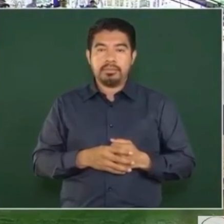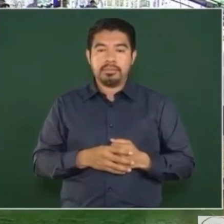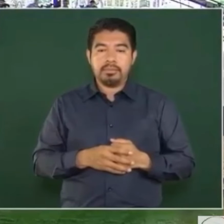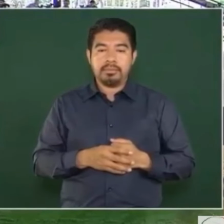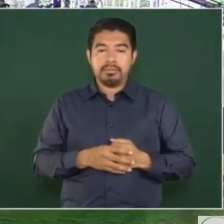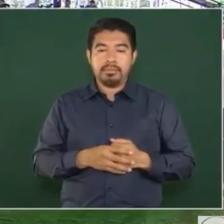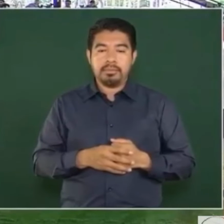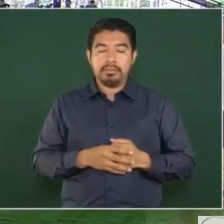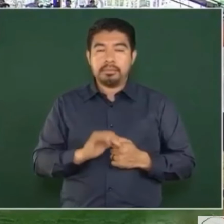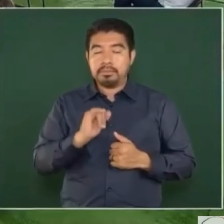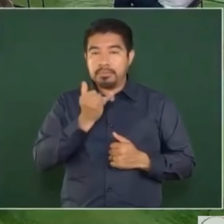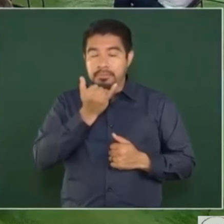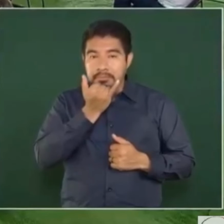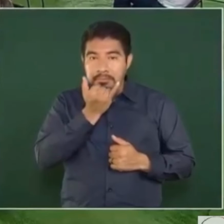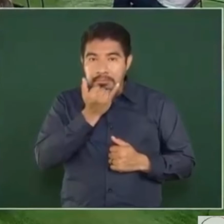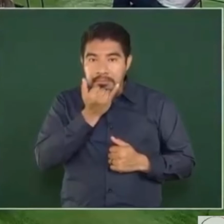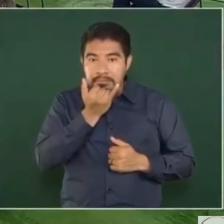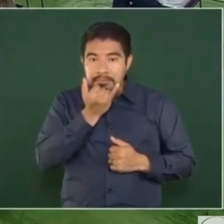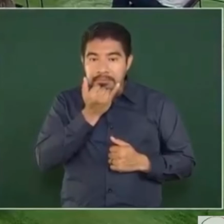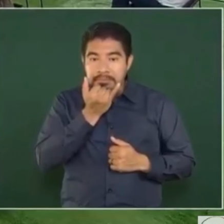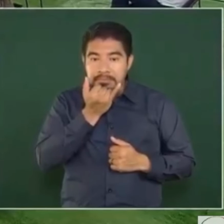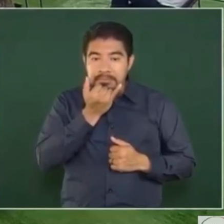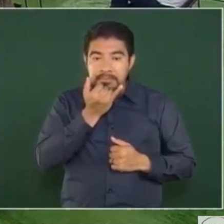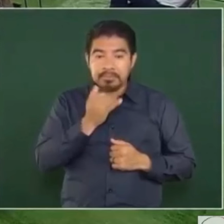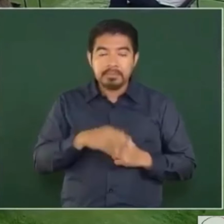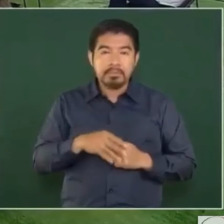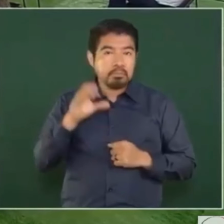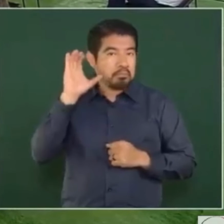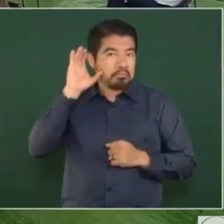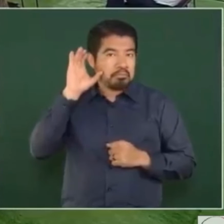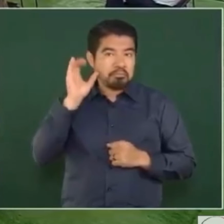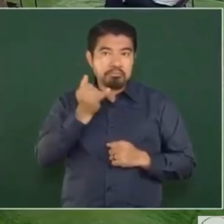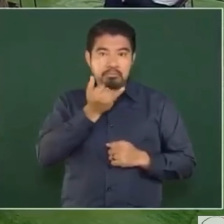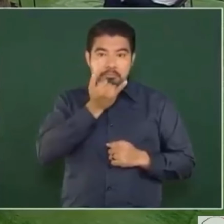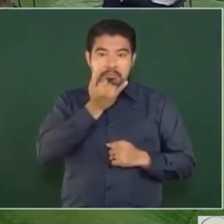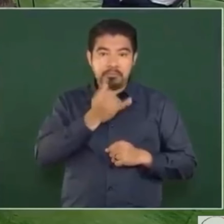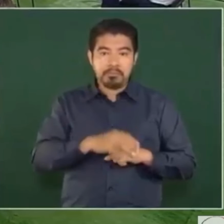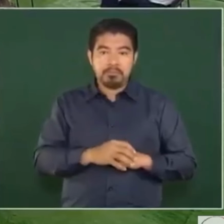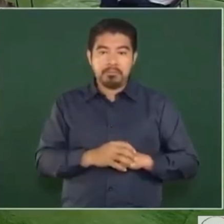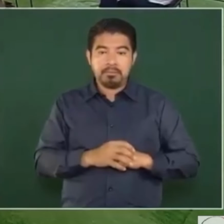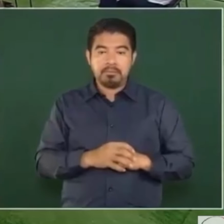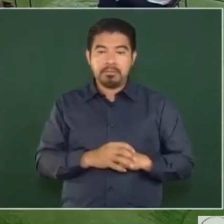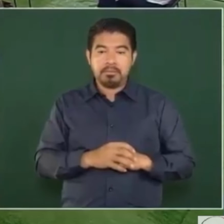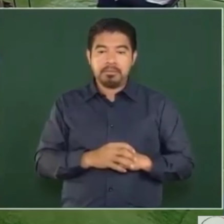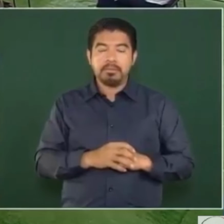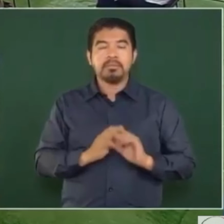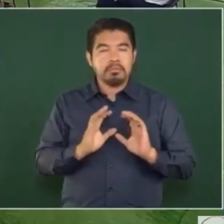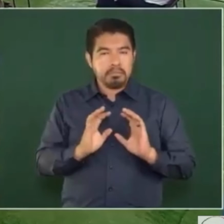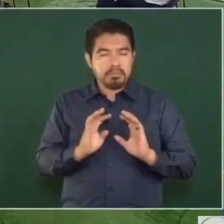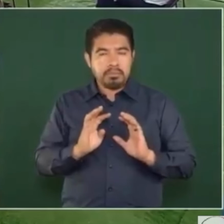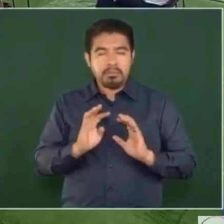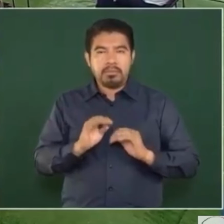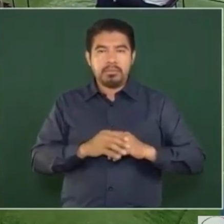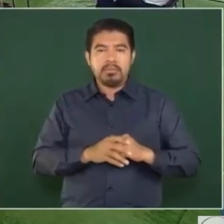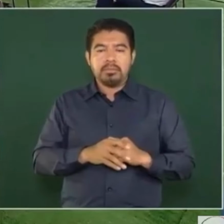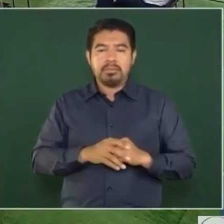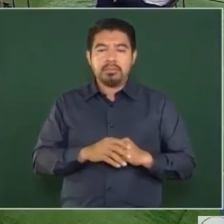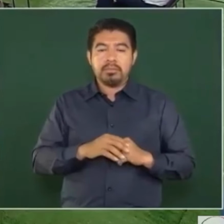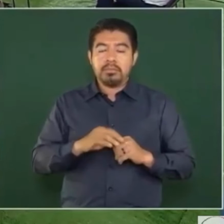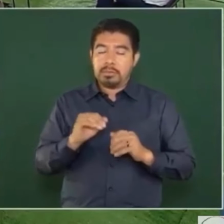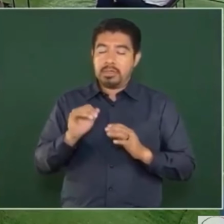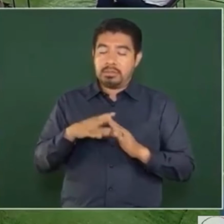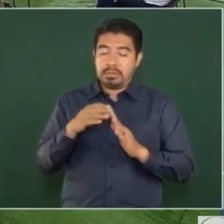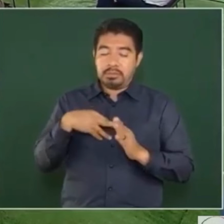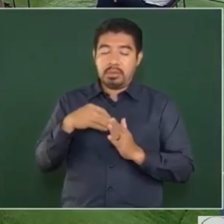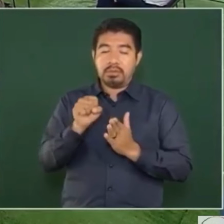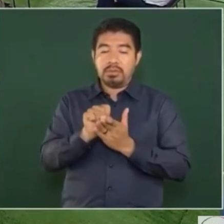¿El presidente Castillo mantiene su petición de asilo? Por lo menos la petición que hizo el mismo